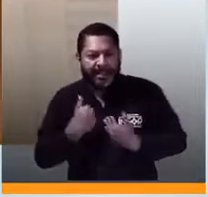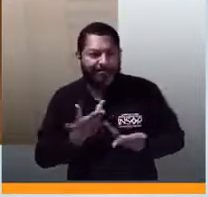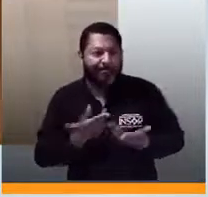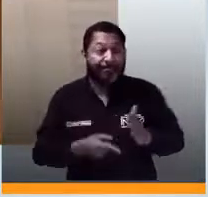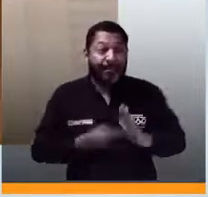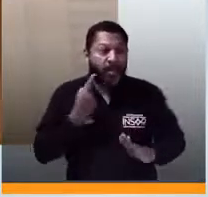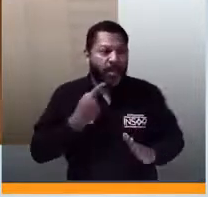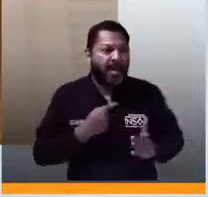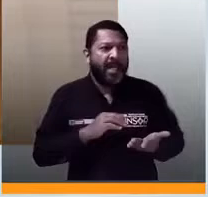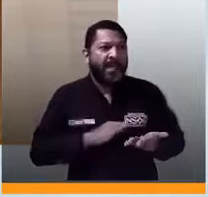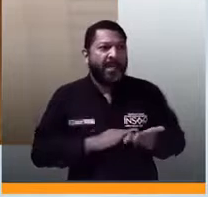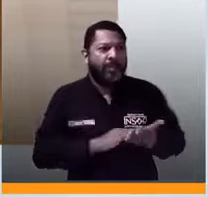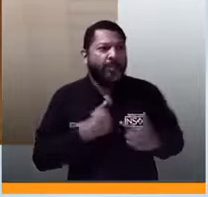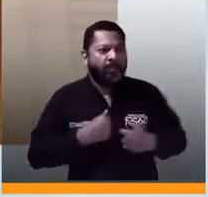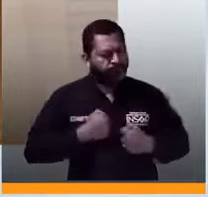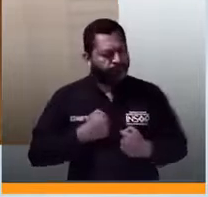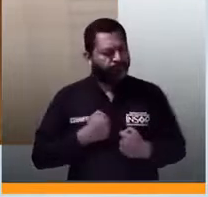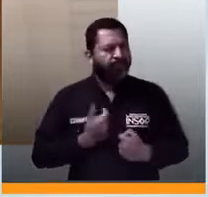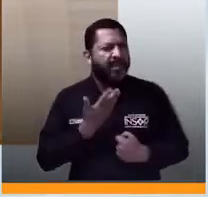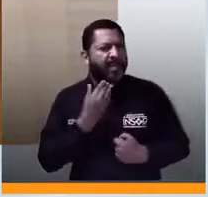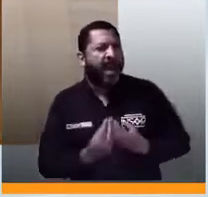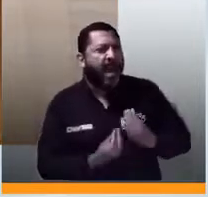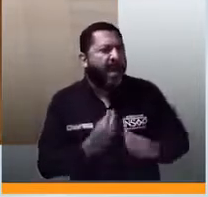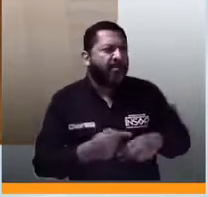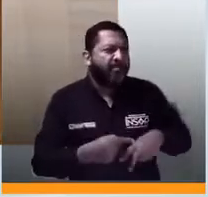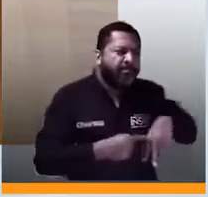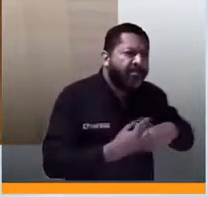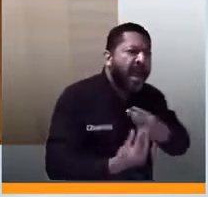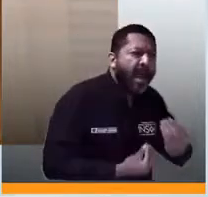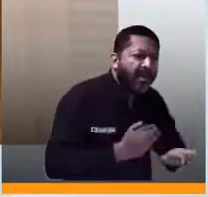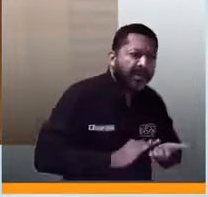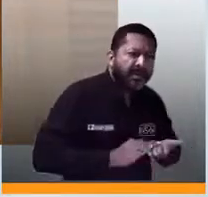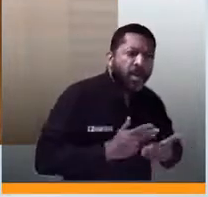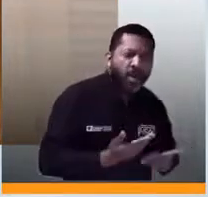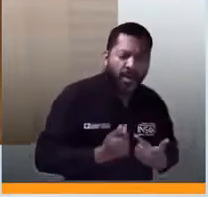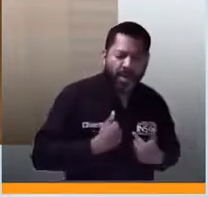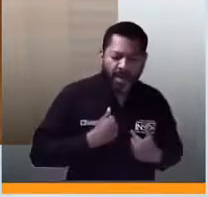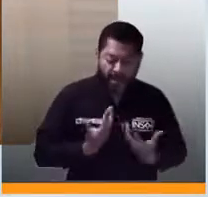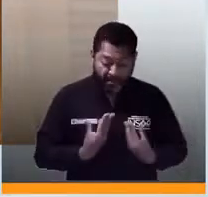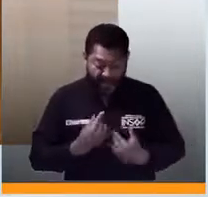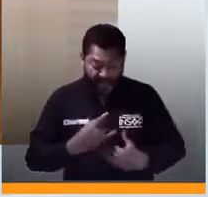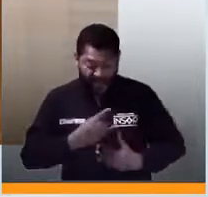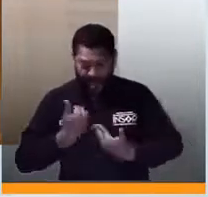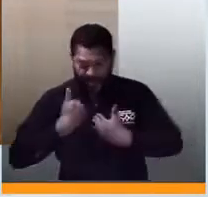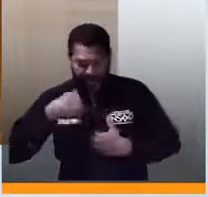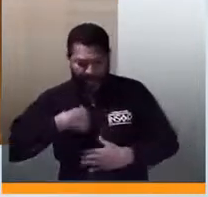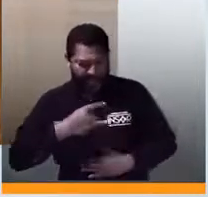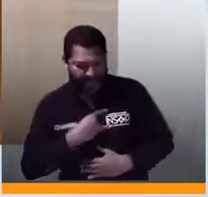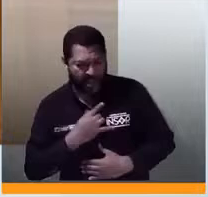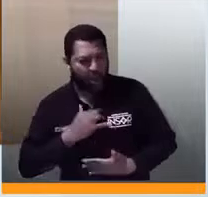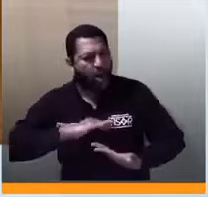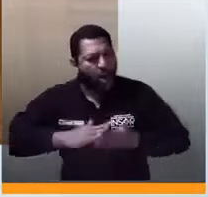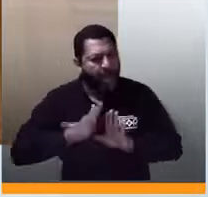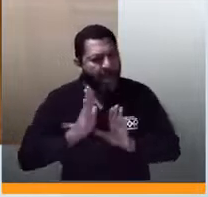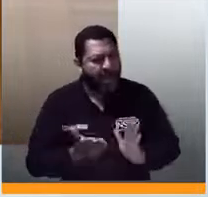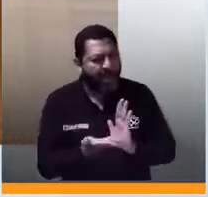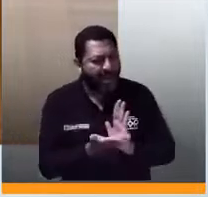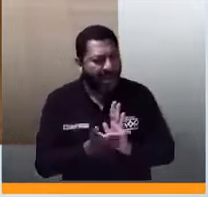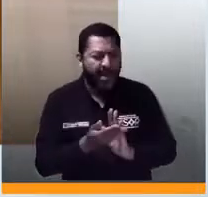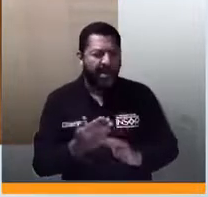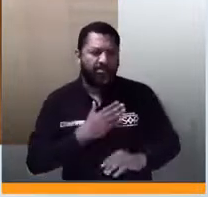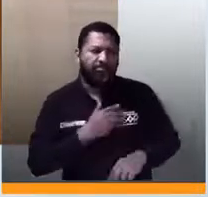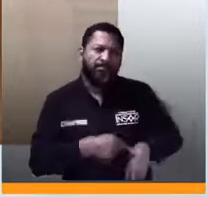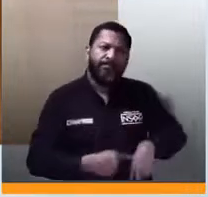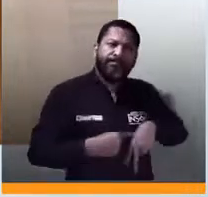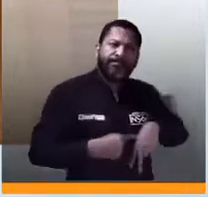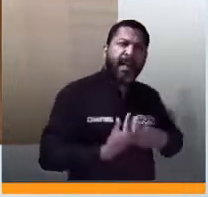cara, el pecho, la espalda, ponen todo para responder por sus instituciones y sus comunidades. Y hoy